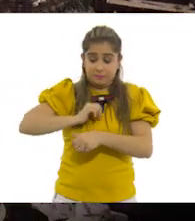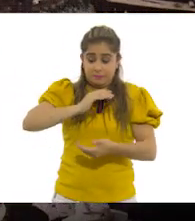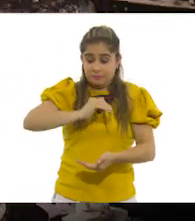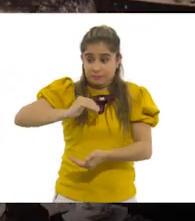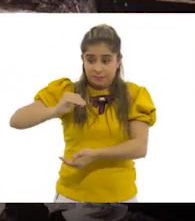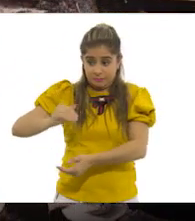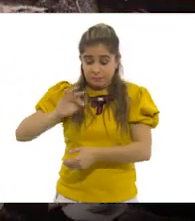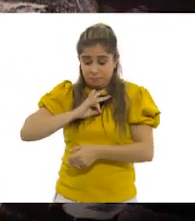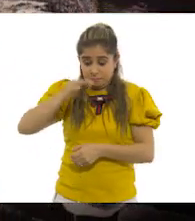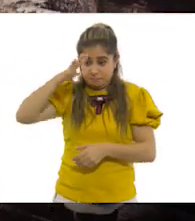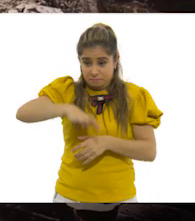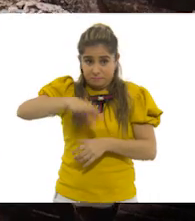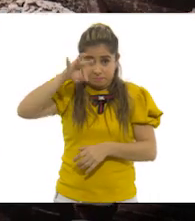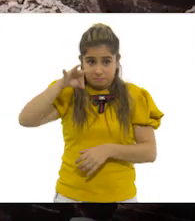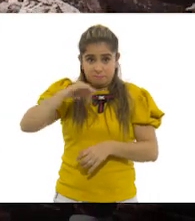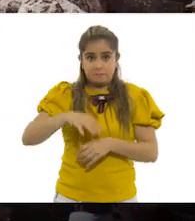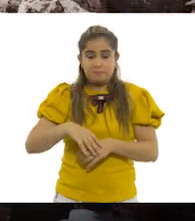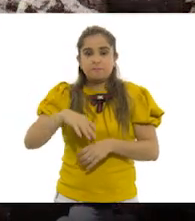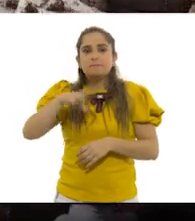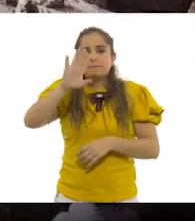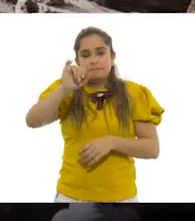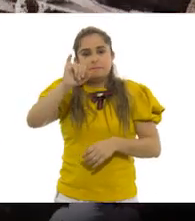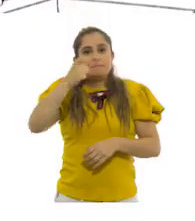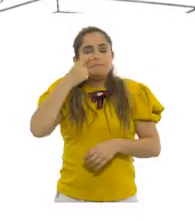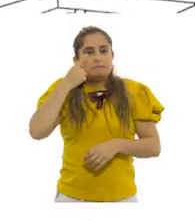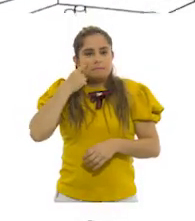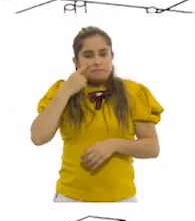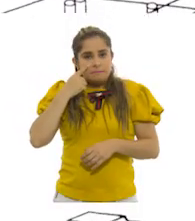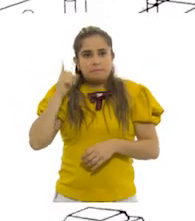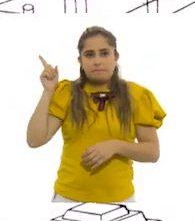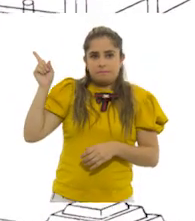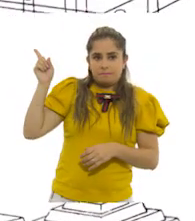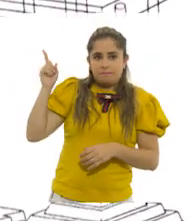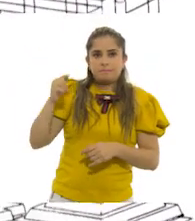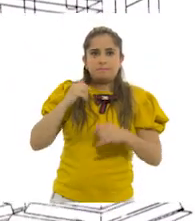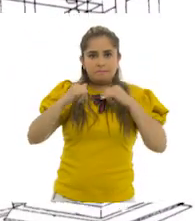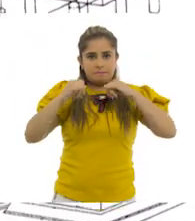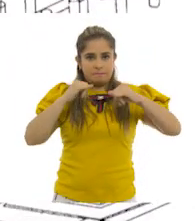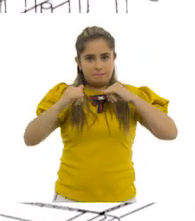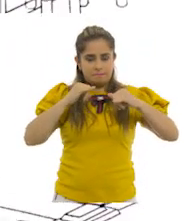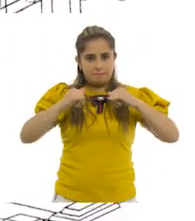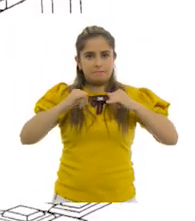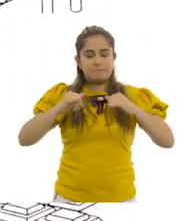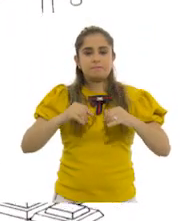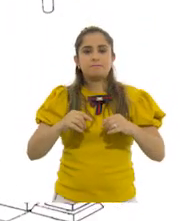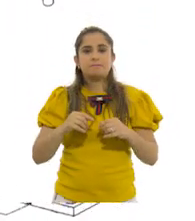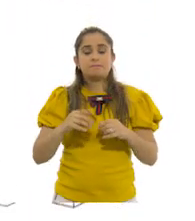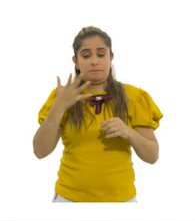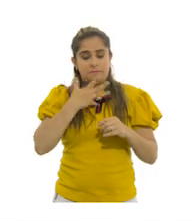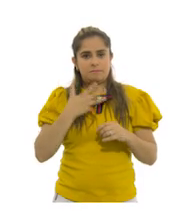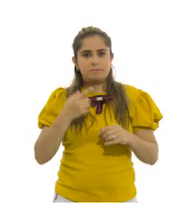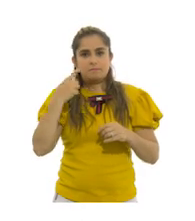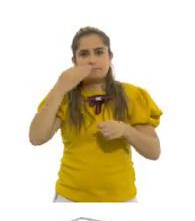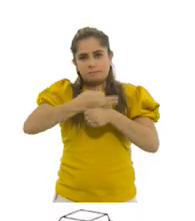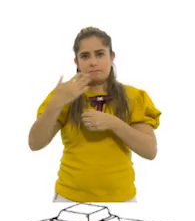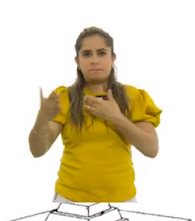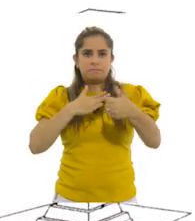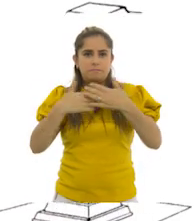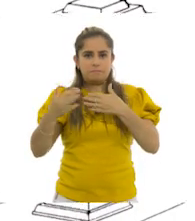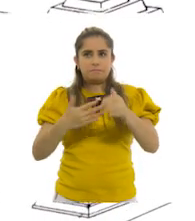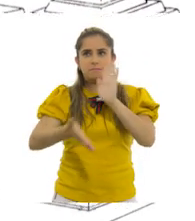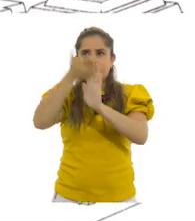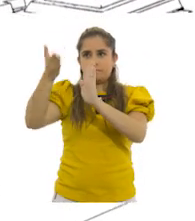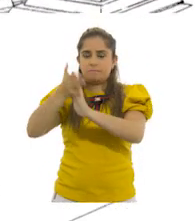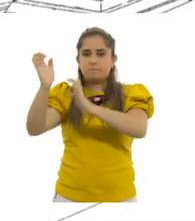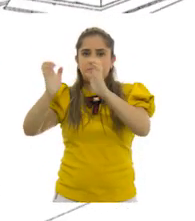Sí, bueno, a nivel de estratigrafía de las diferentes capas de ocupaciones, sí, tanto modernas, coloniales, hasta